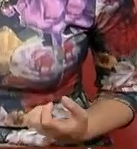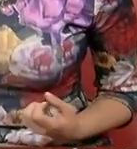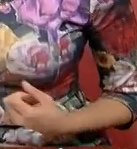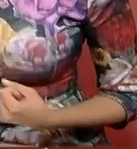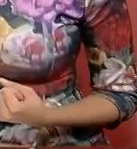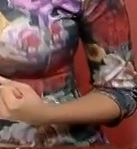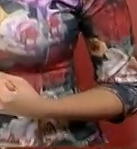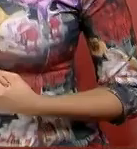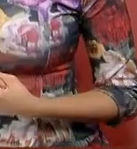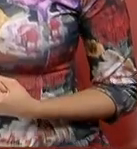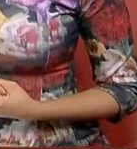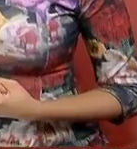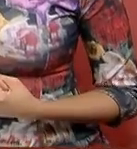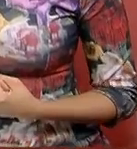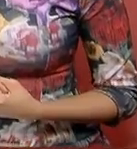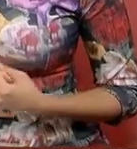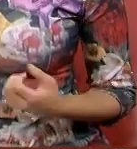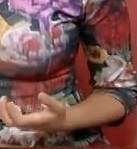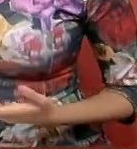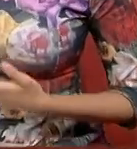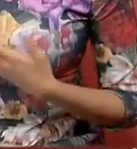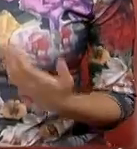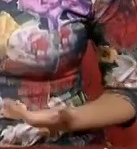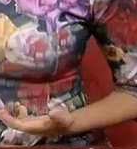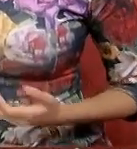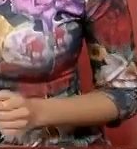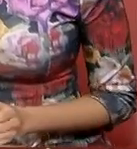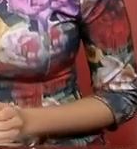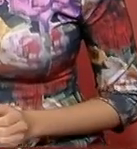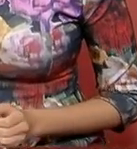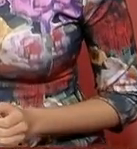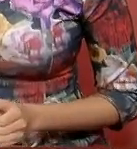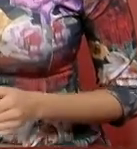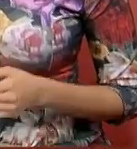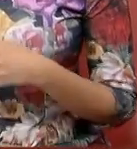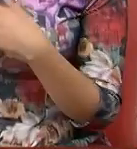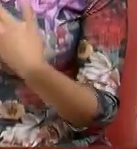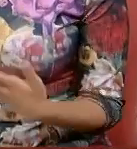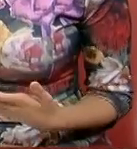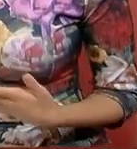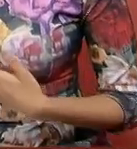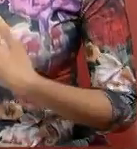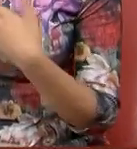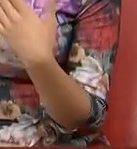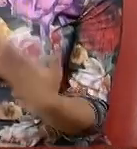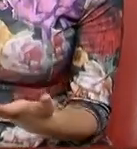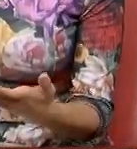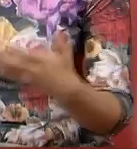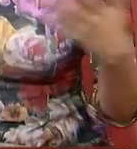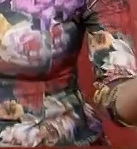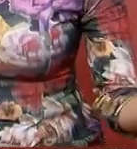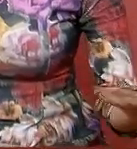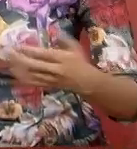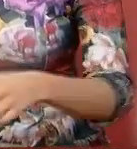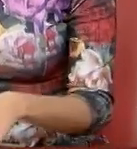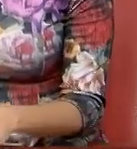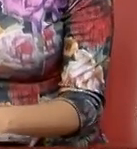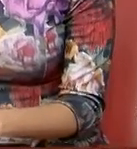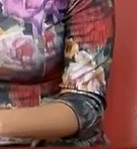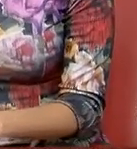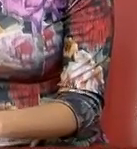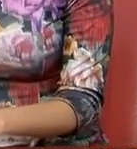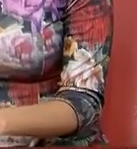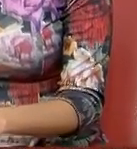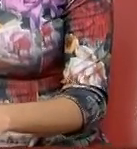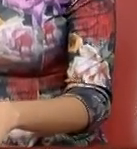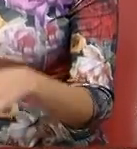por lo que sucederá en las campañas y en las elecciones de Estados Unidos. Les digamos a nuestros parientes que viven allá y que